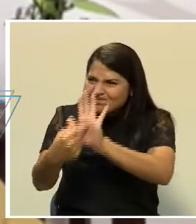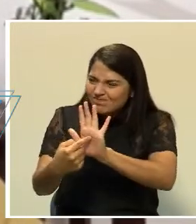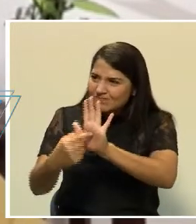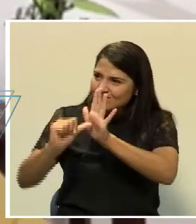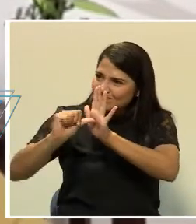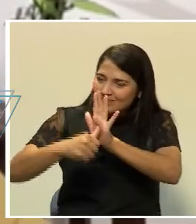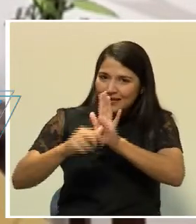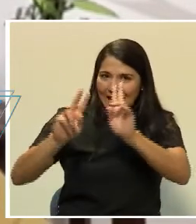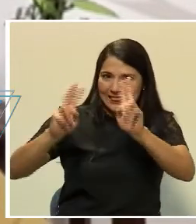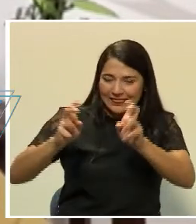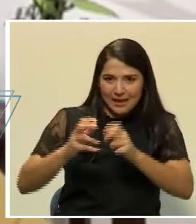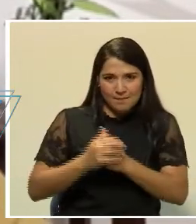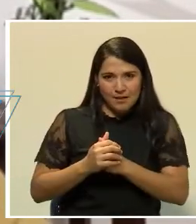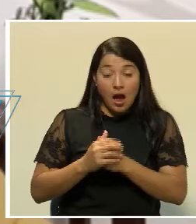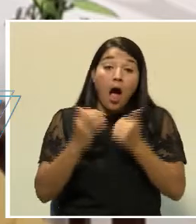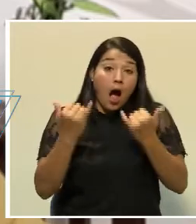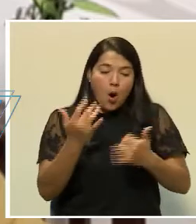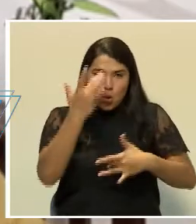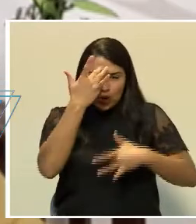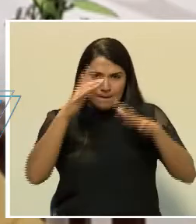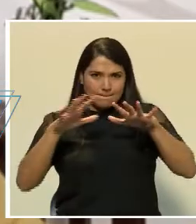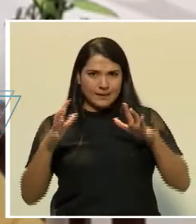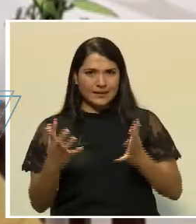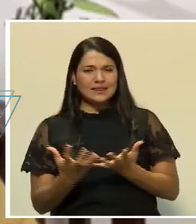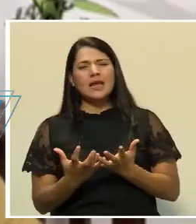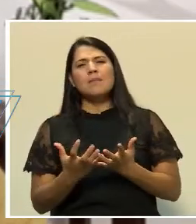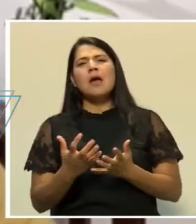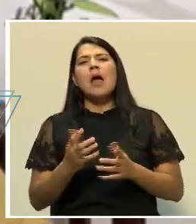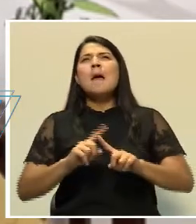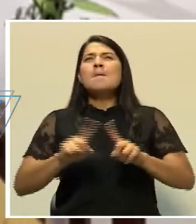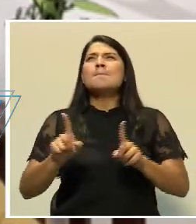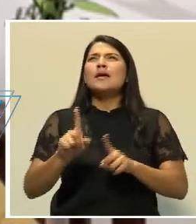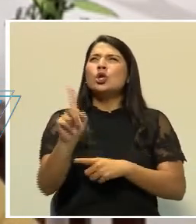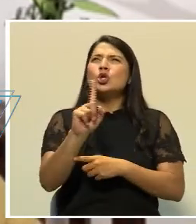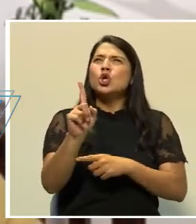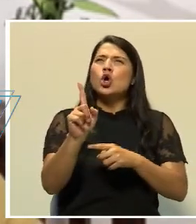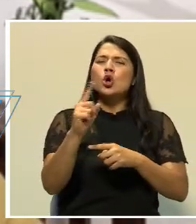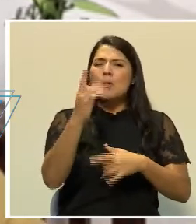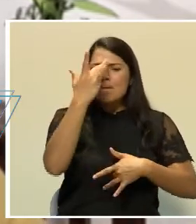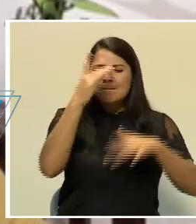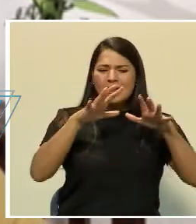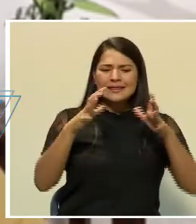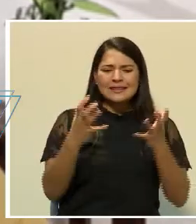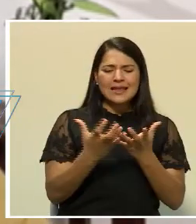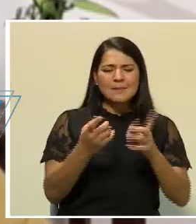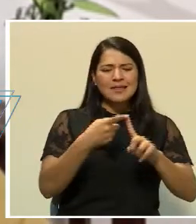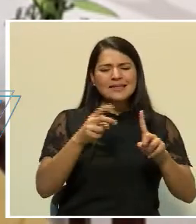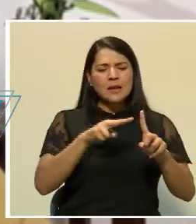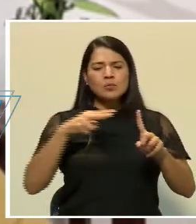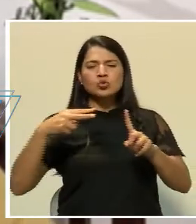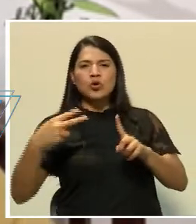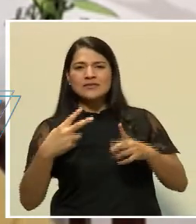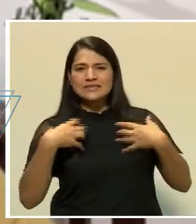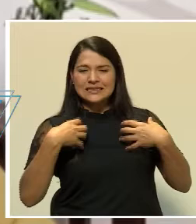pandemia no solamente como el acto de salud y biológico, ¿verdad? Sino también como la diferencia de clases que se pone